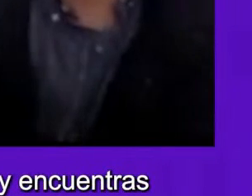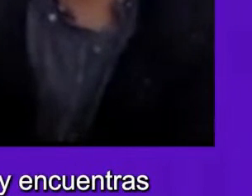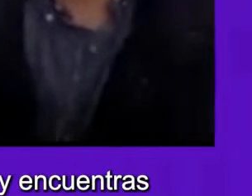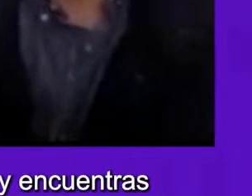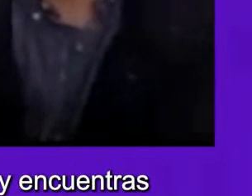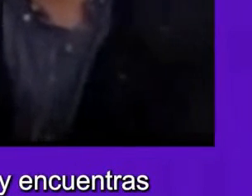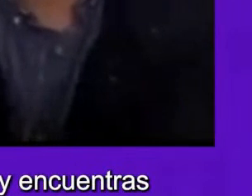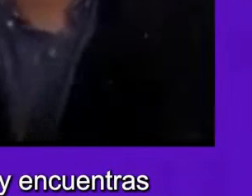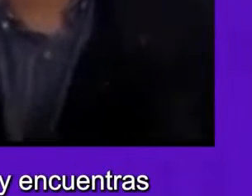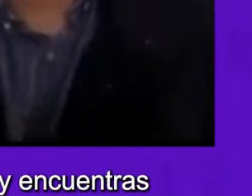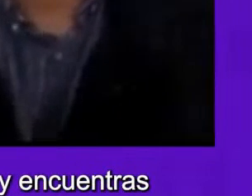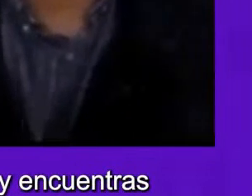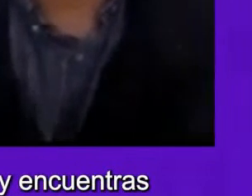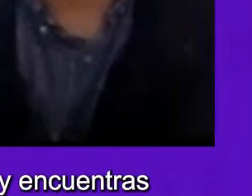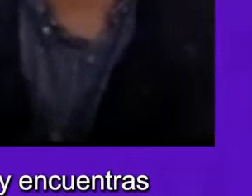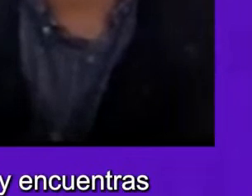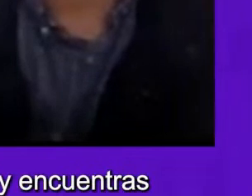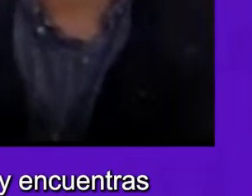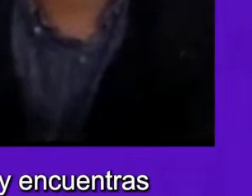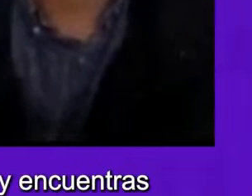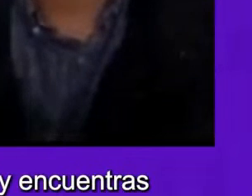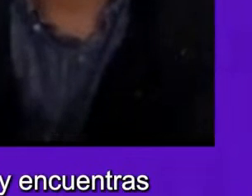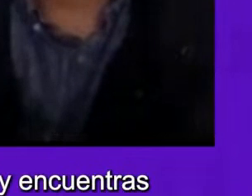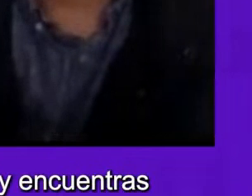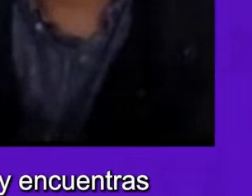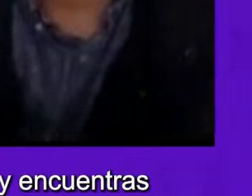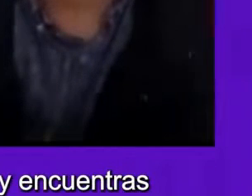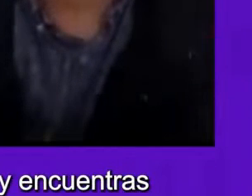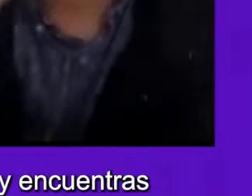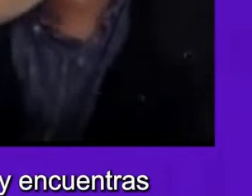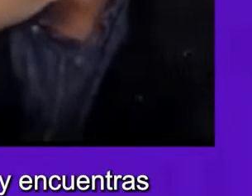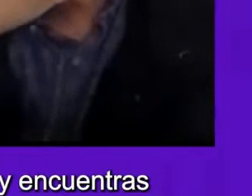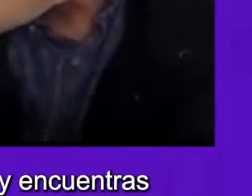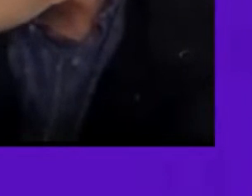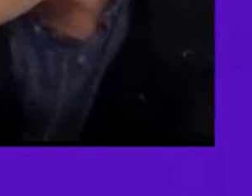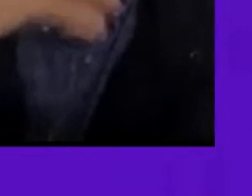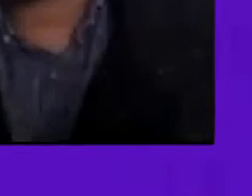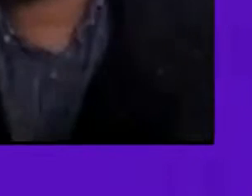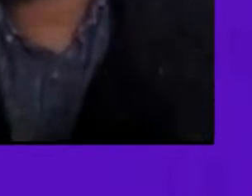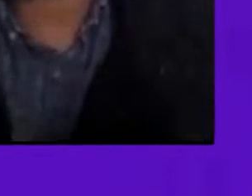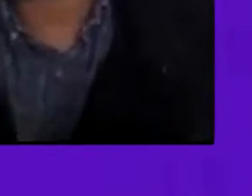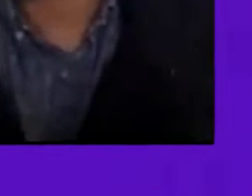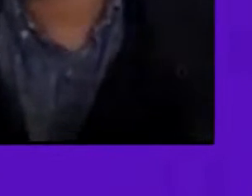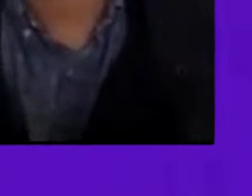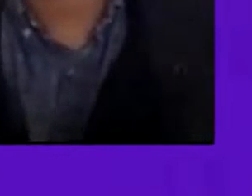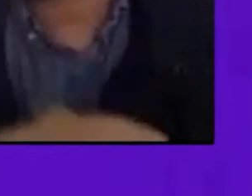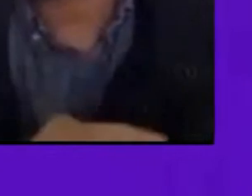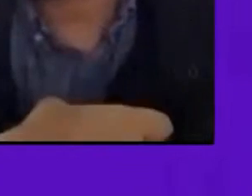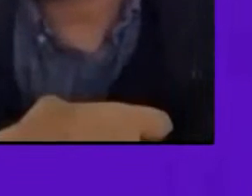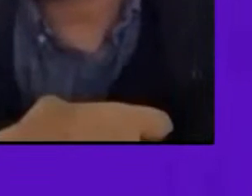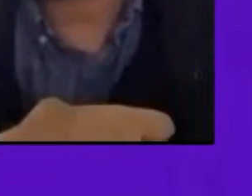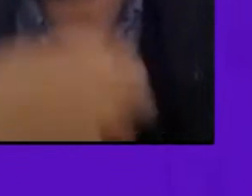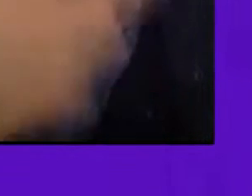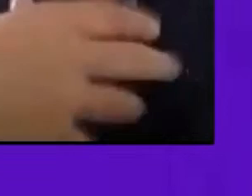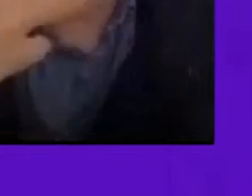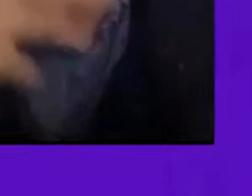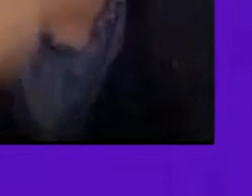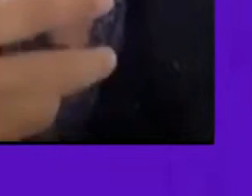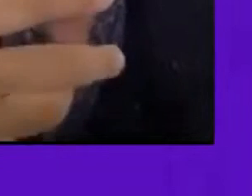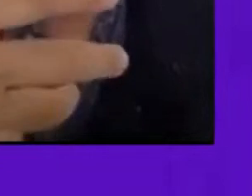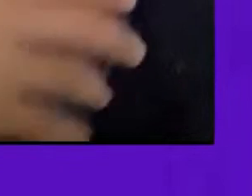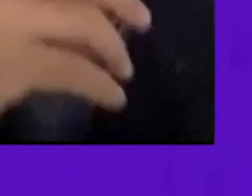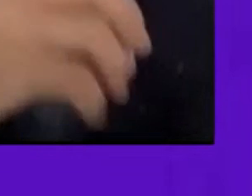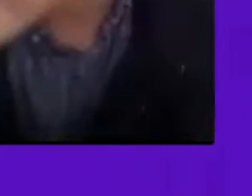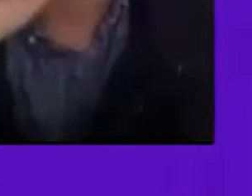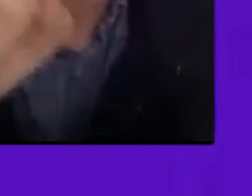encuentras murales, encuentras intervenciones, encuentras como muchas cosas. Me parece curioso cómo se narra a sí mismo